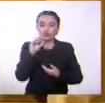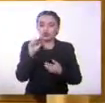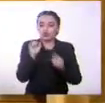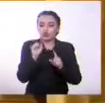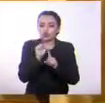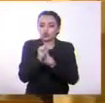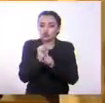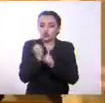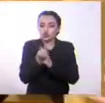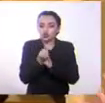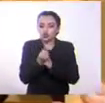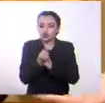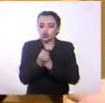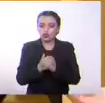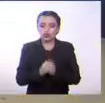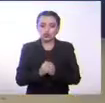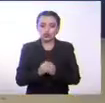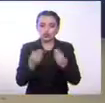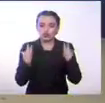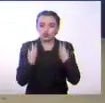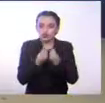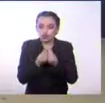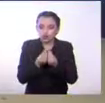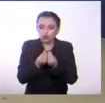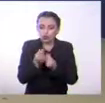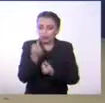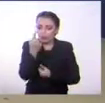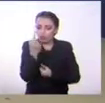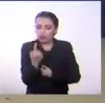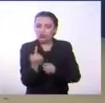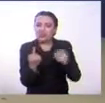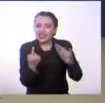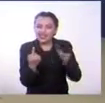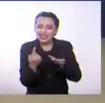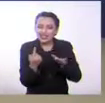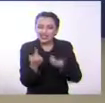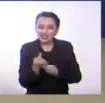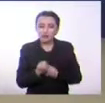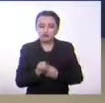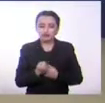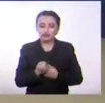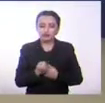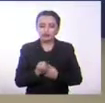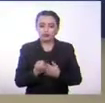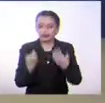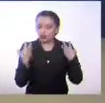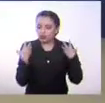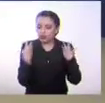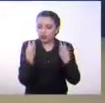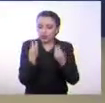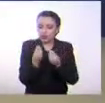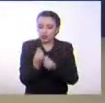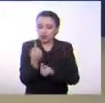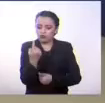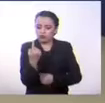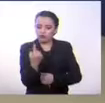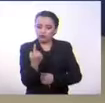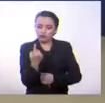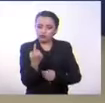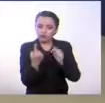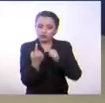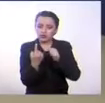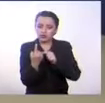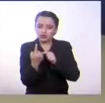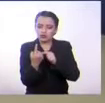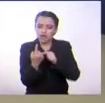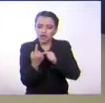Un sociólogo. ¿Qué es un sociólogo? ¿Qué hace? Fíjate que los sociólogos estudian las relaciones de las